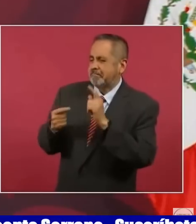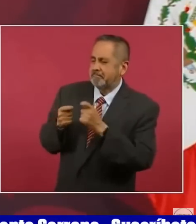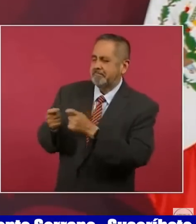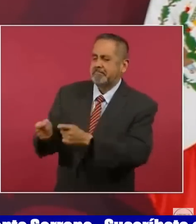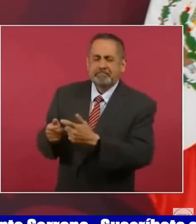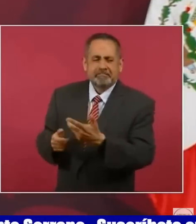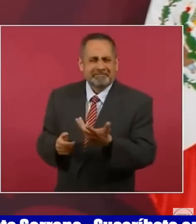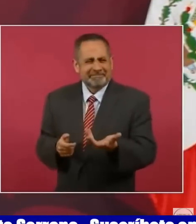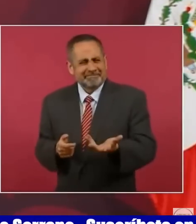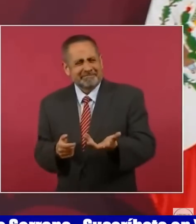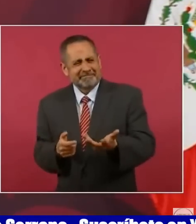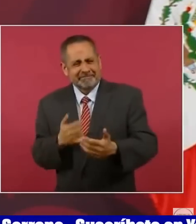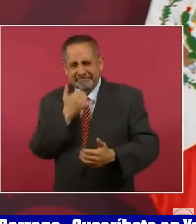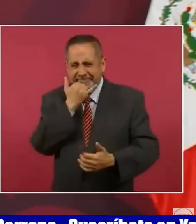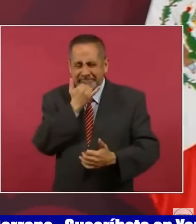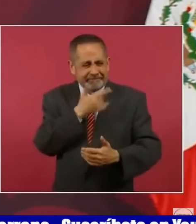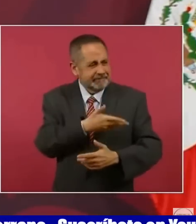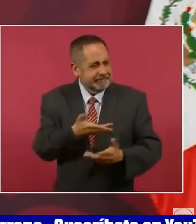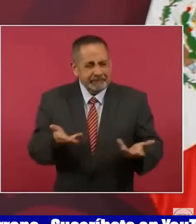Y así,